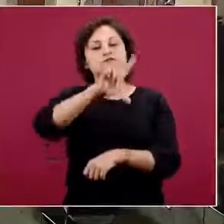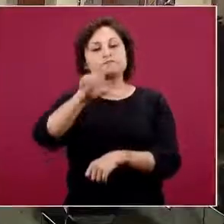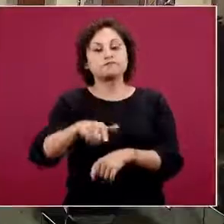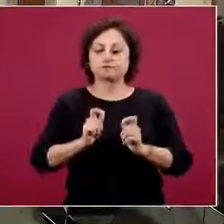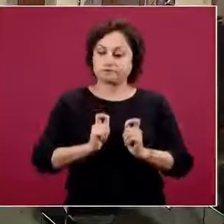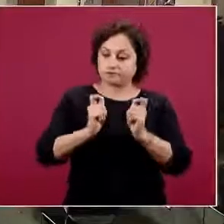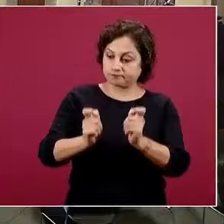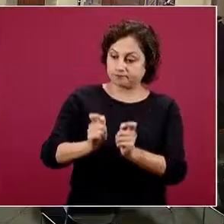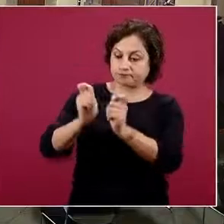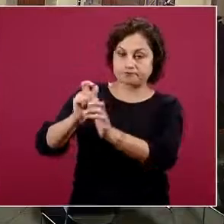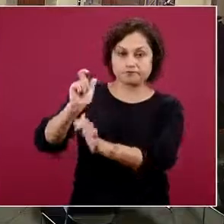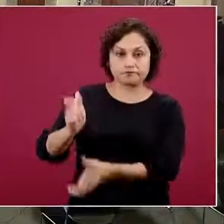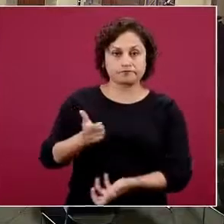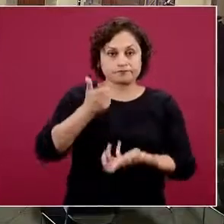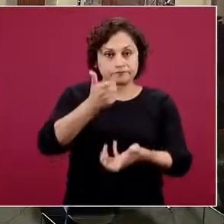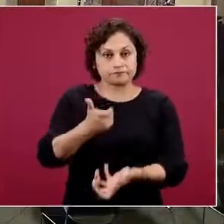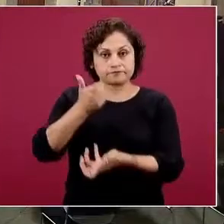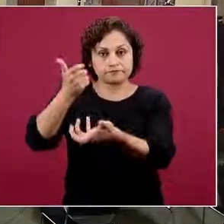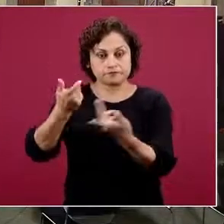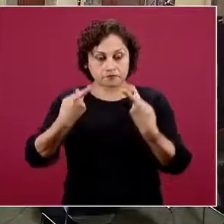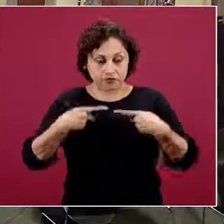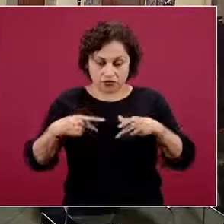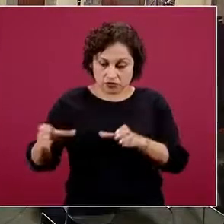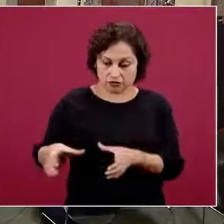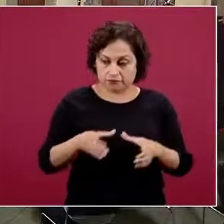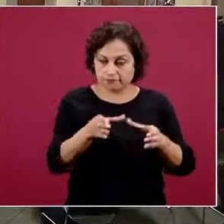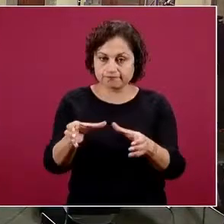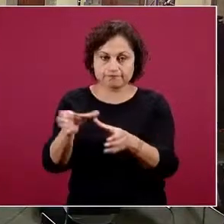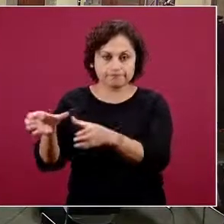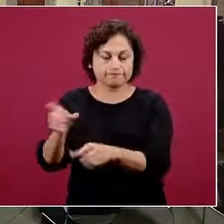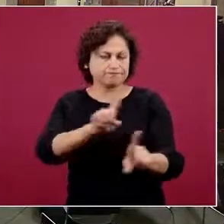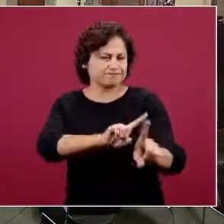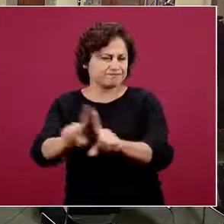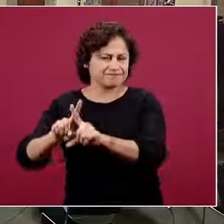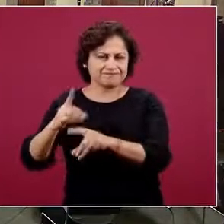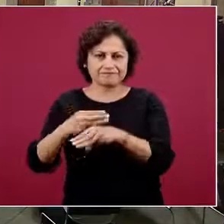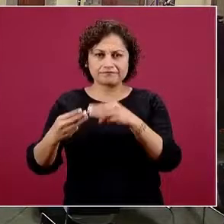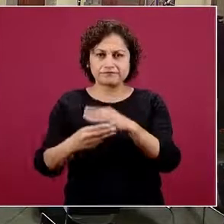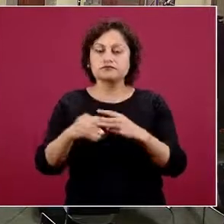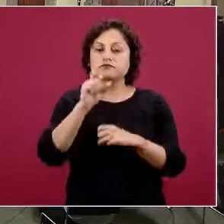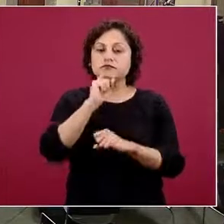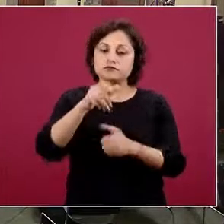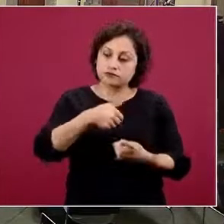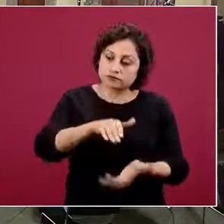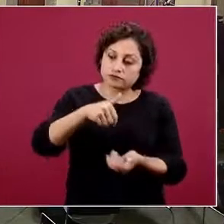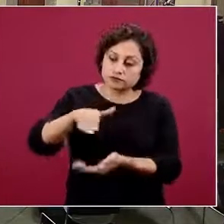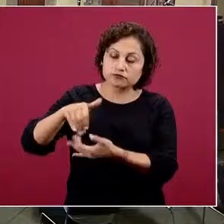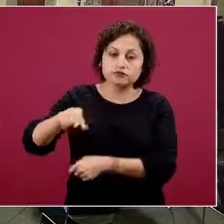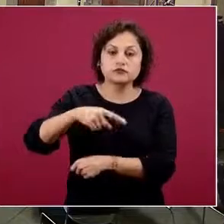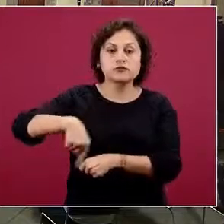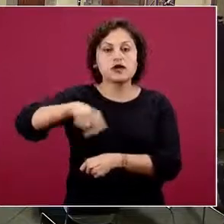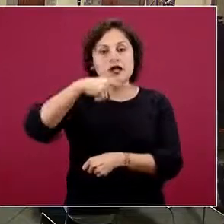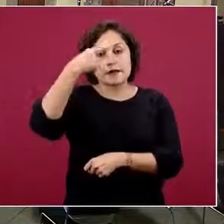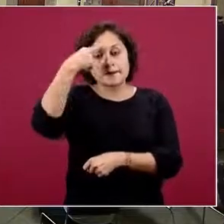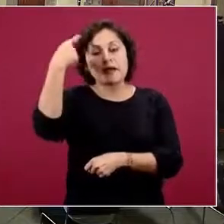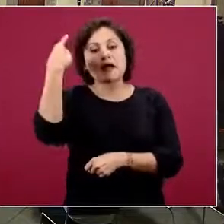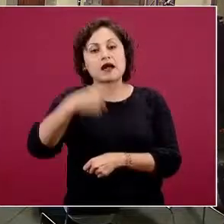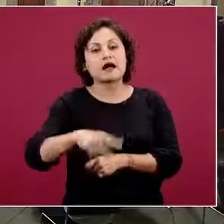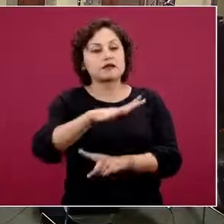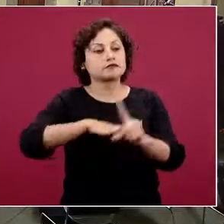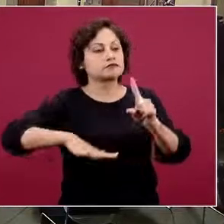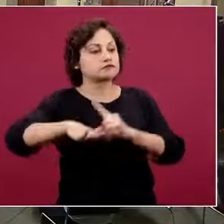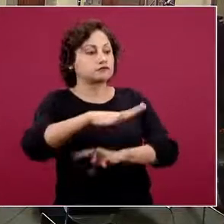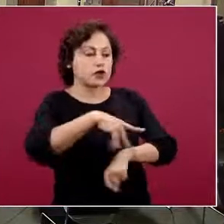los recursos financieros, humanos y materiales, y se realiza la logística de movilización y evacuación de zonas de riesgo